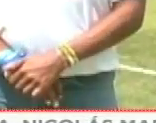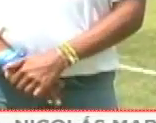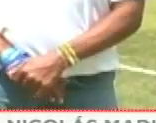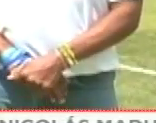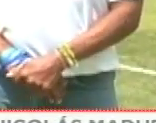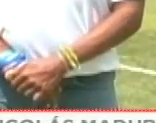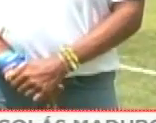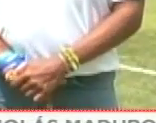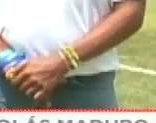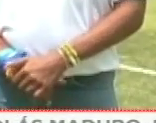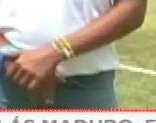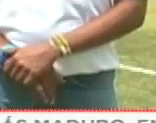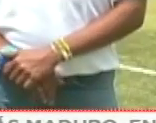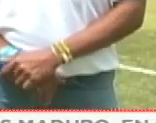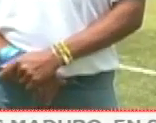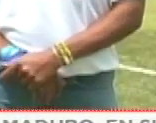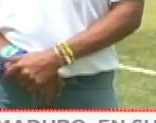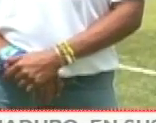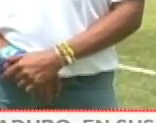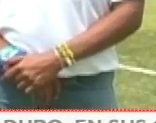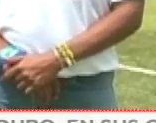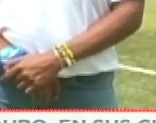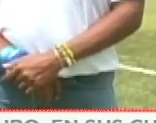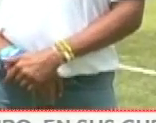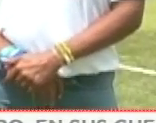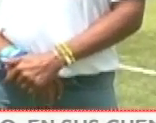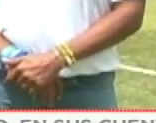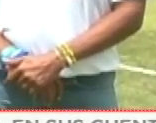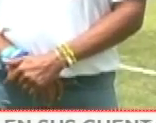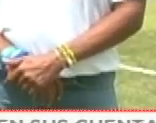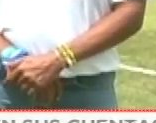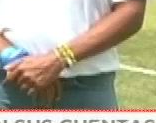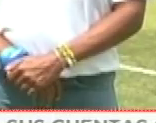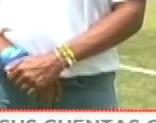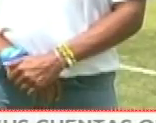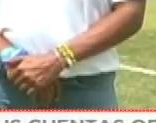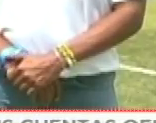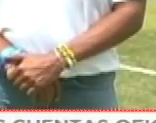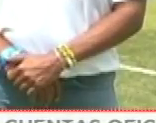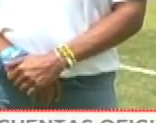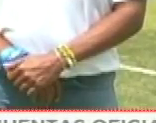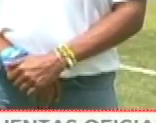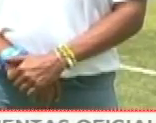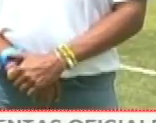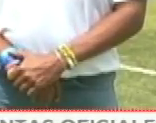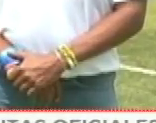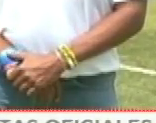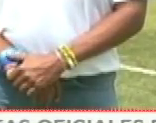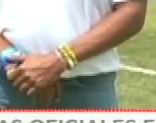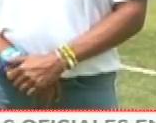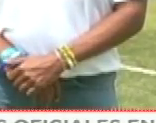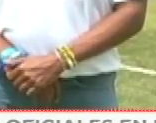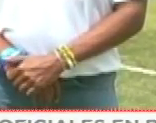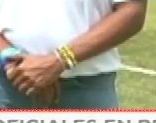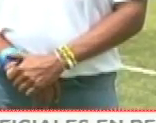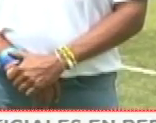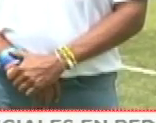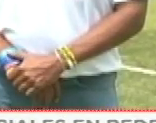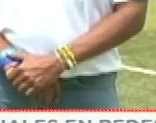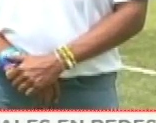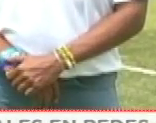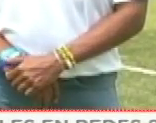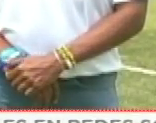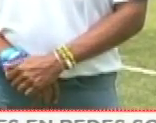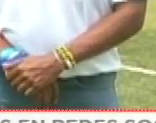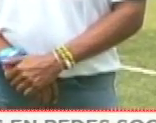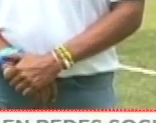momento el profesor Eric García, director general de Educación Física y Deportes del Ministerio del Poder Popular para la Educación, y el licenciado Franklin